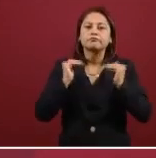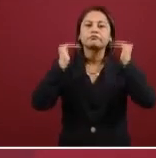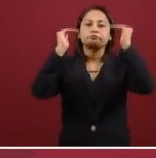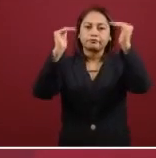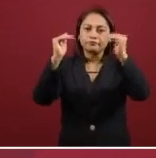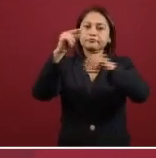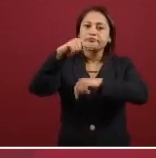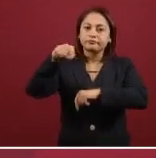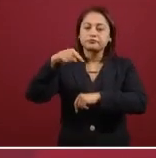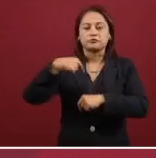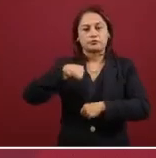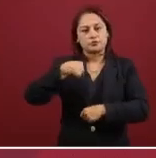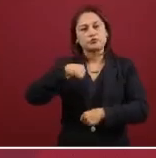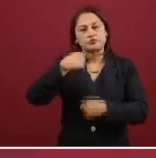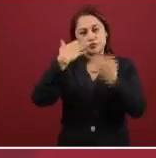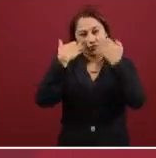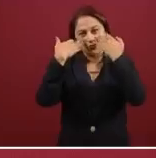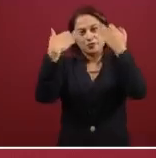Me consta,